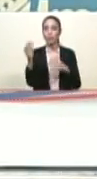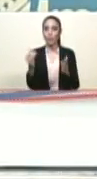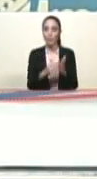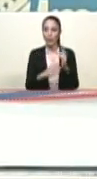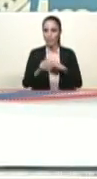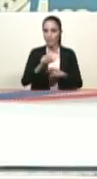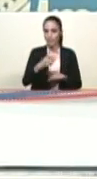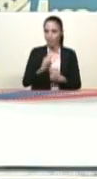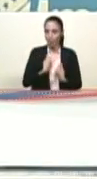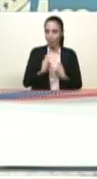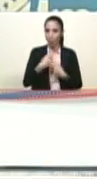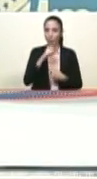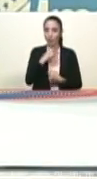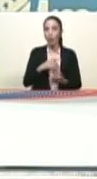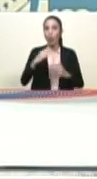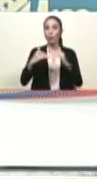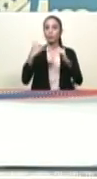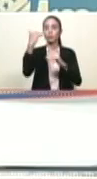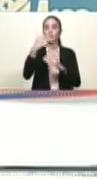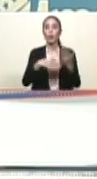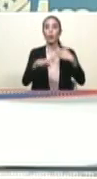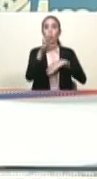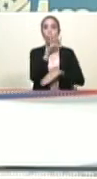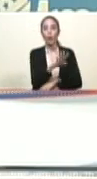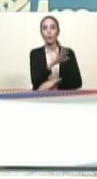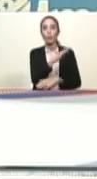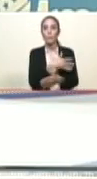pensiones a